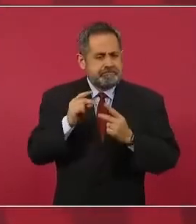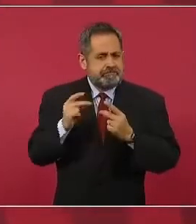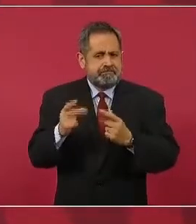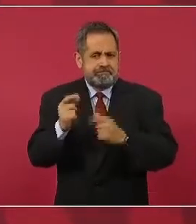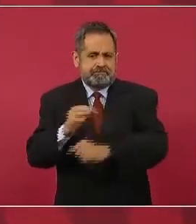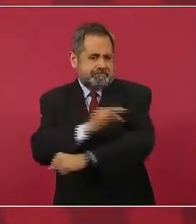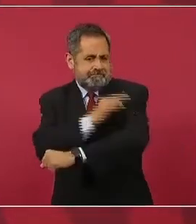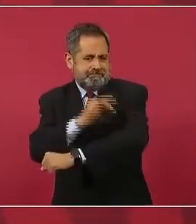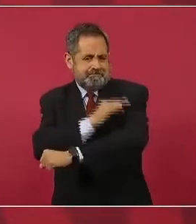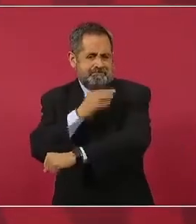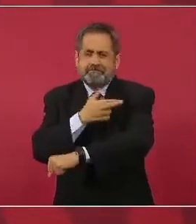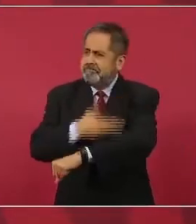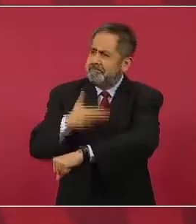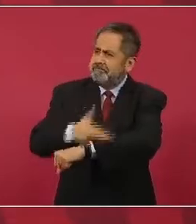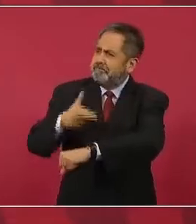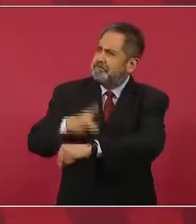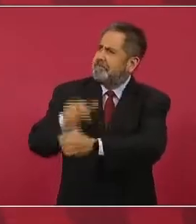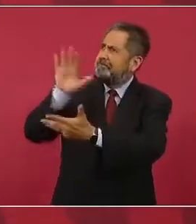Está demostrado.